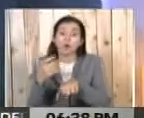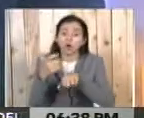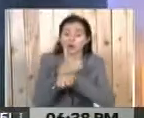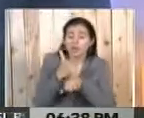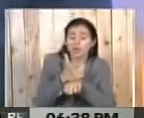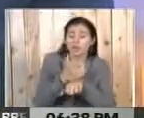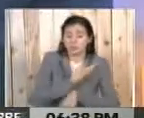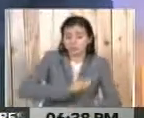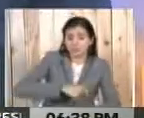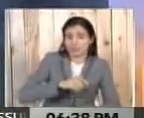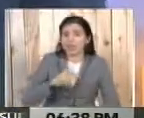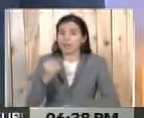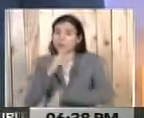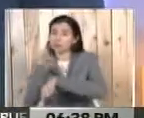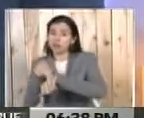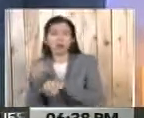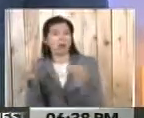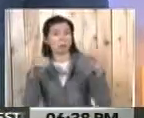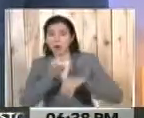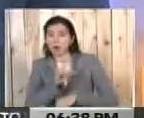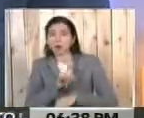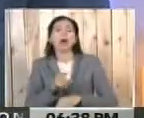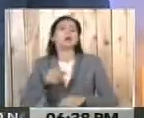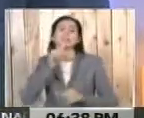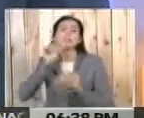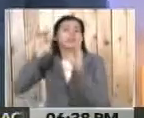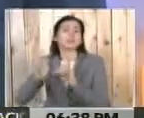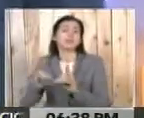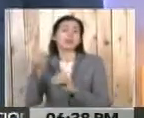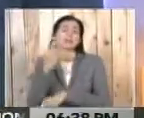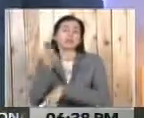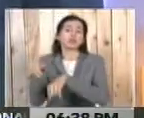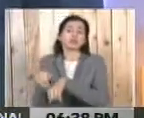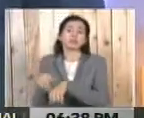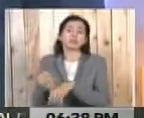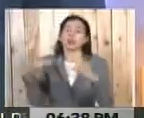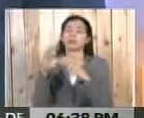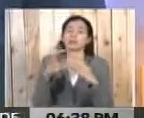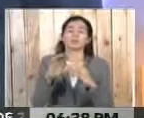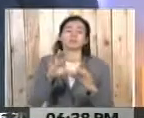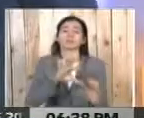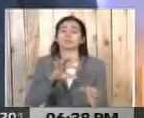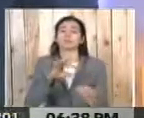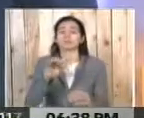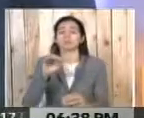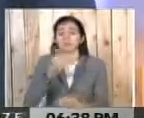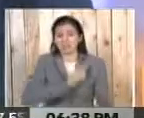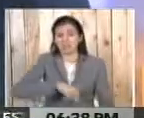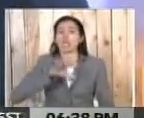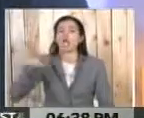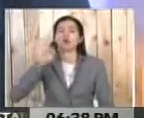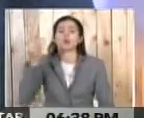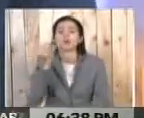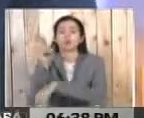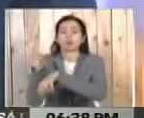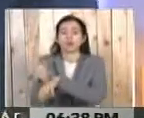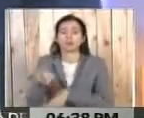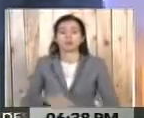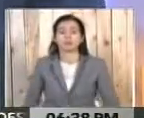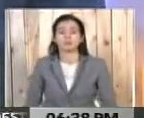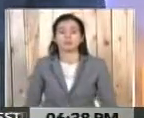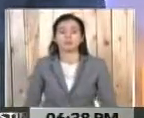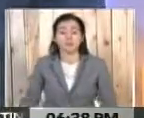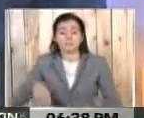Asamblea la que lo nombra y ellos le rendirían cuenta a la Asamblea Nacional. Esta es una ley que dice que si mañana entra en vigencia, según ellos ya entra en